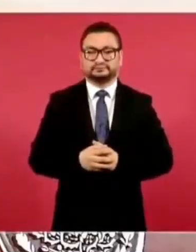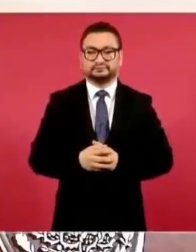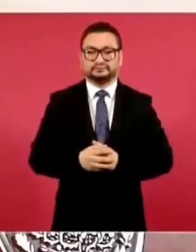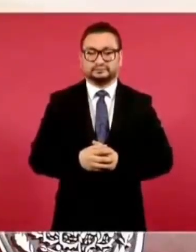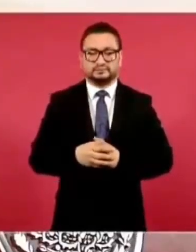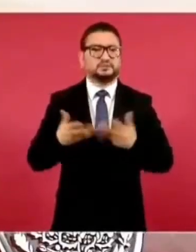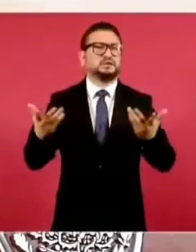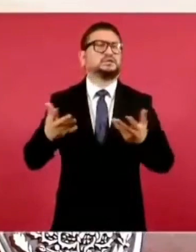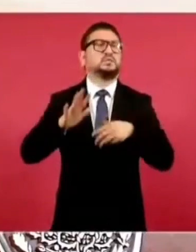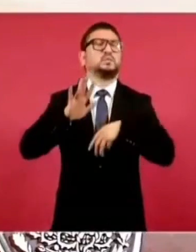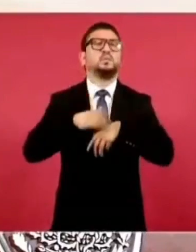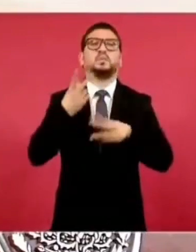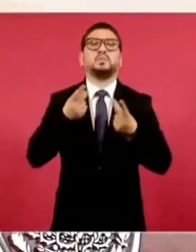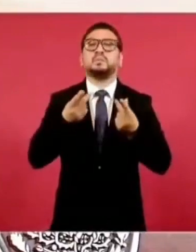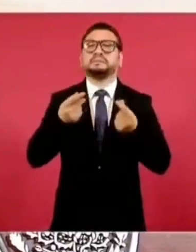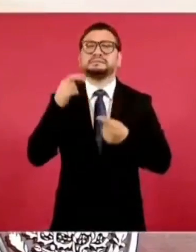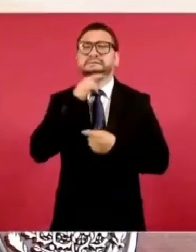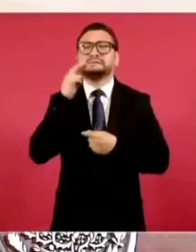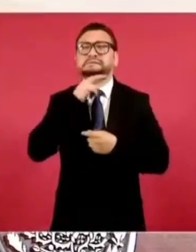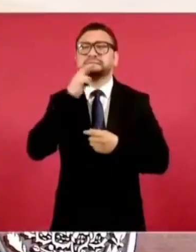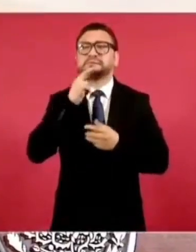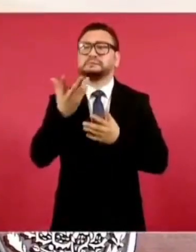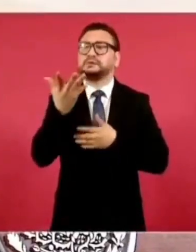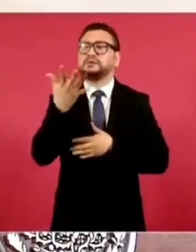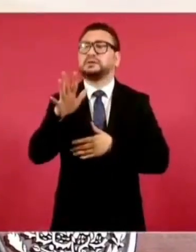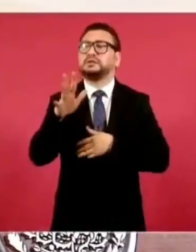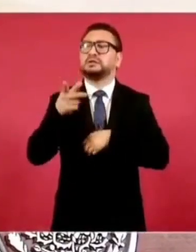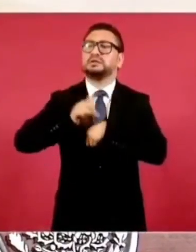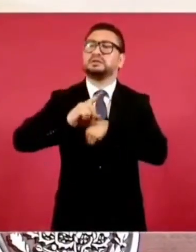¿Y por qué la prisa de los 10 días?